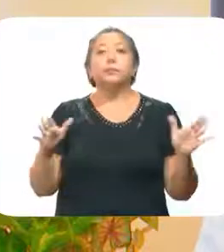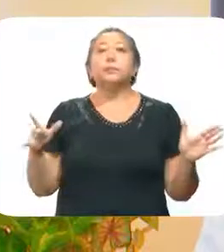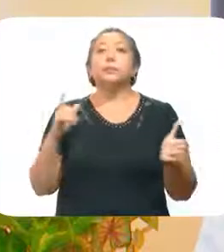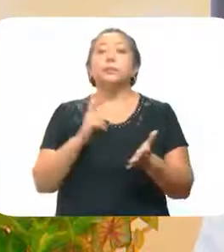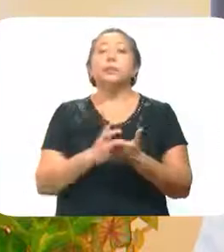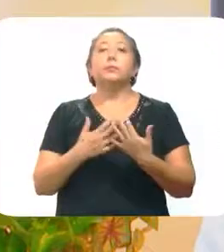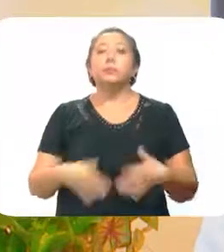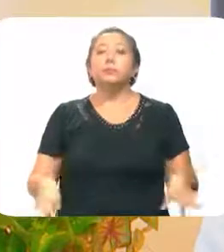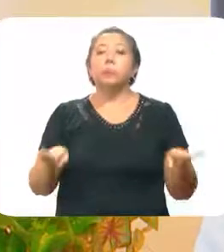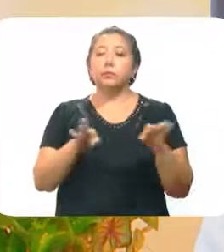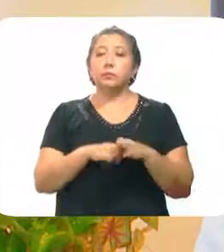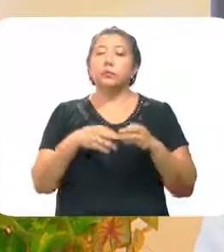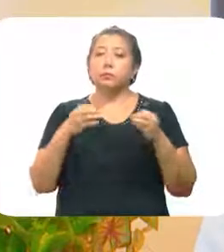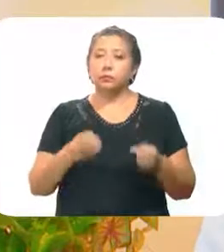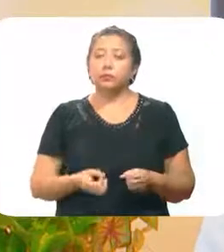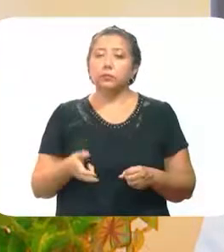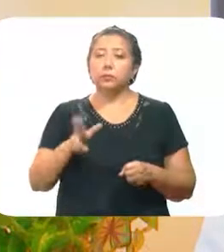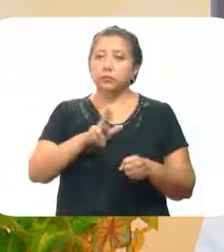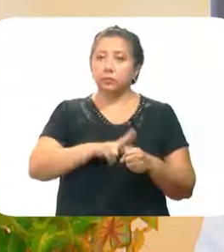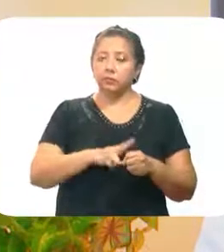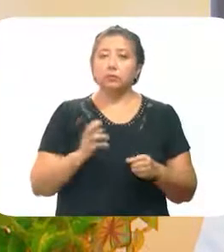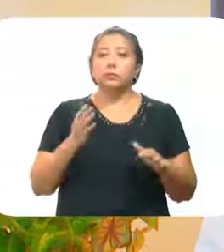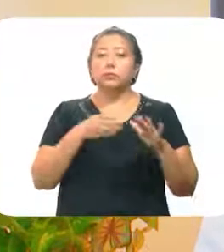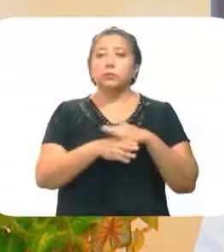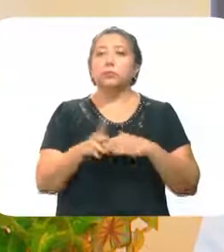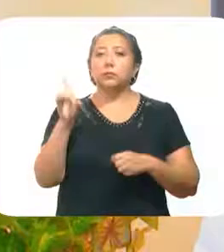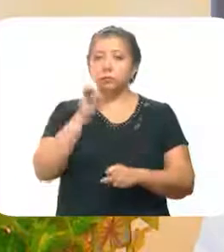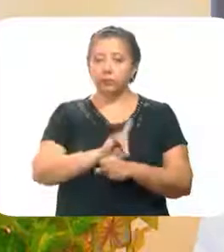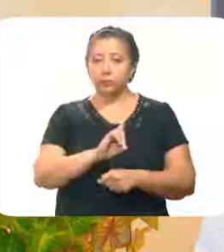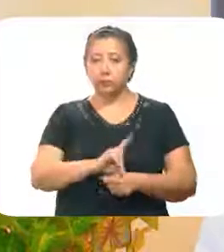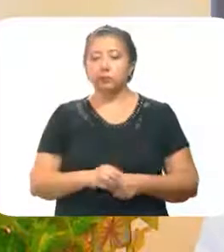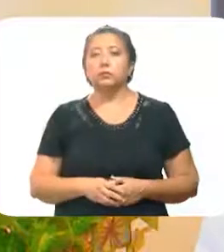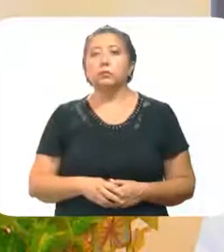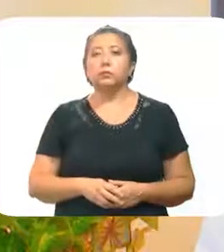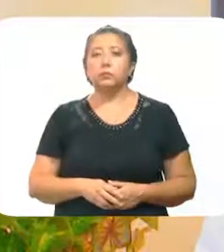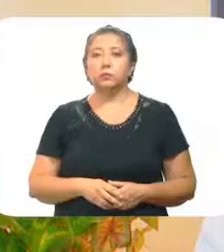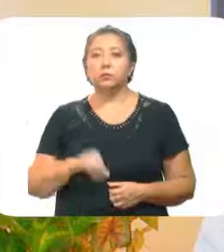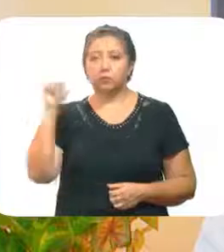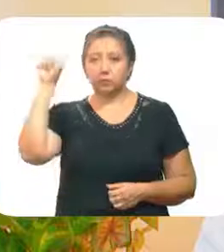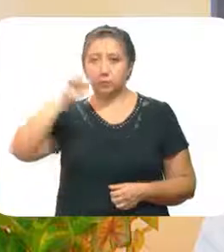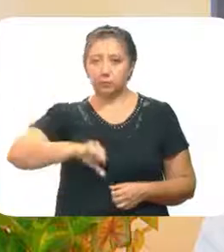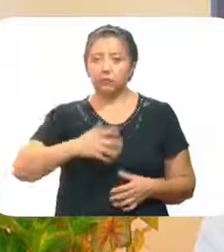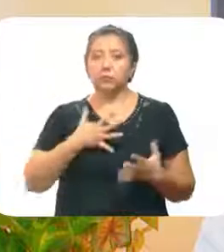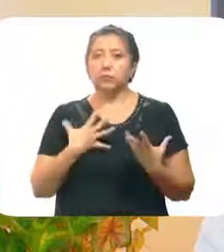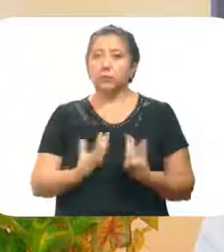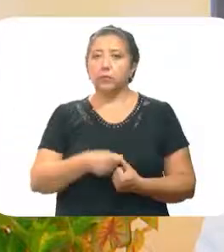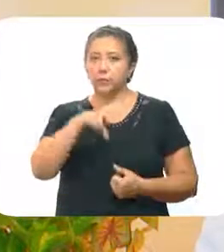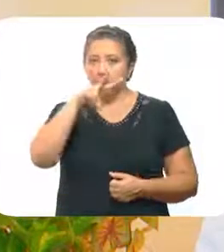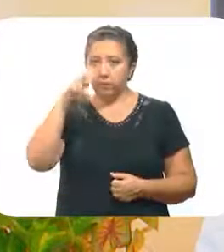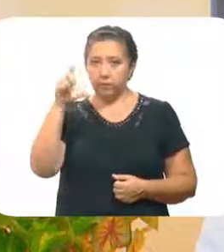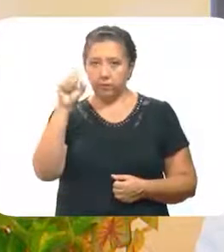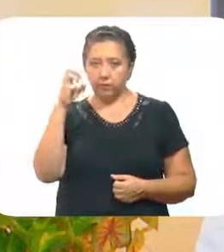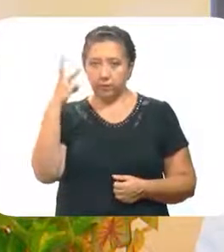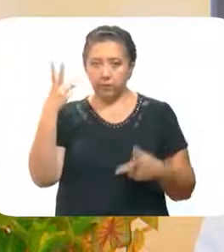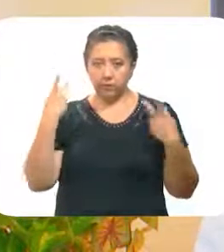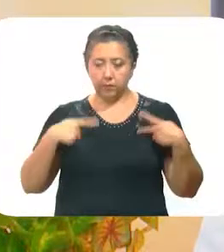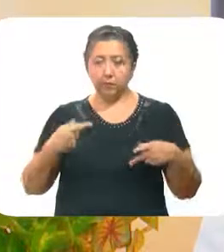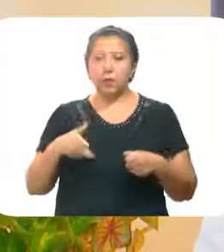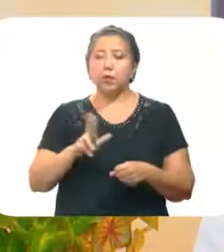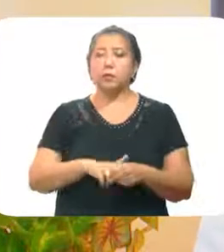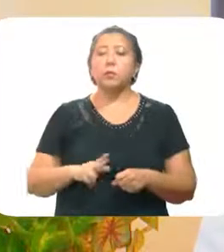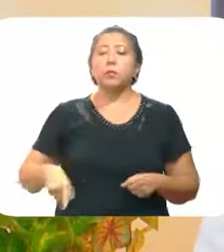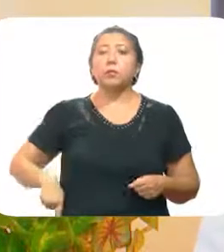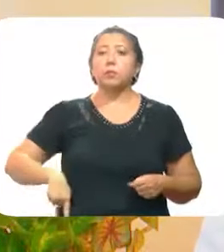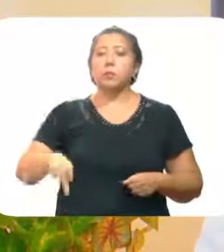reapertura económica los datos más importantes son la ocupación hospitalaria y los ingresos diarios. El día de hoy tenemos 223 pacientes